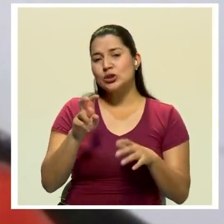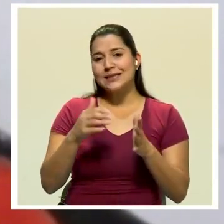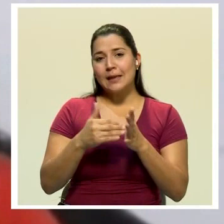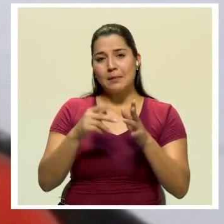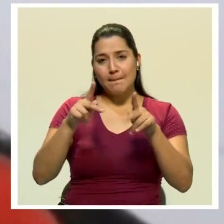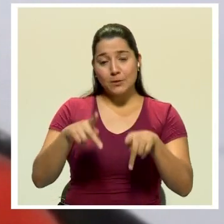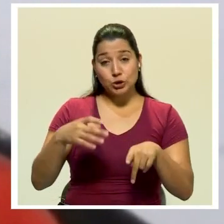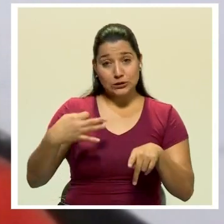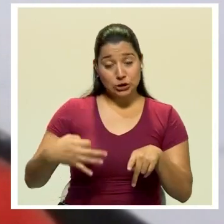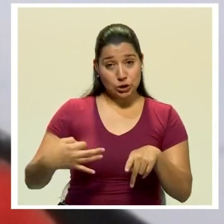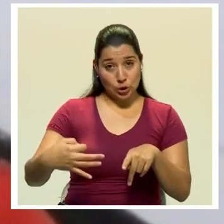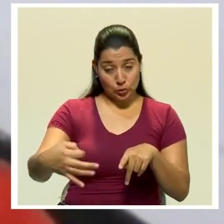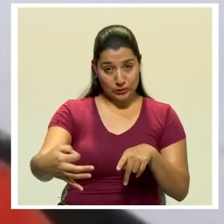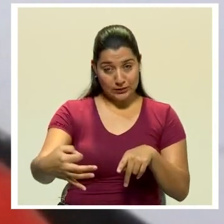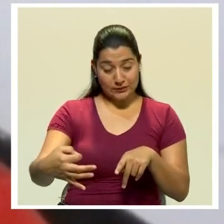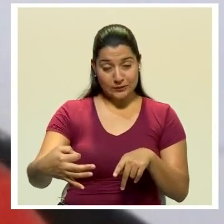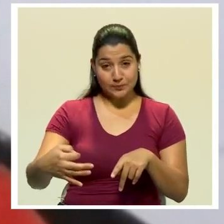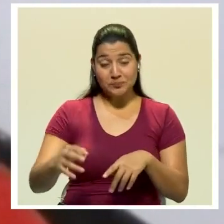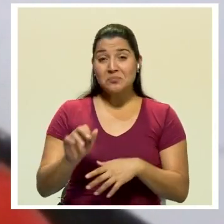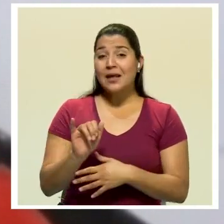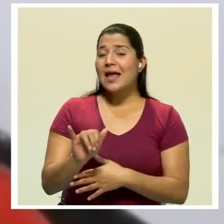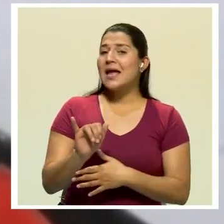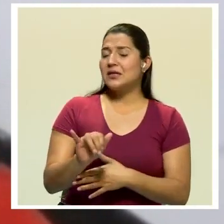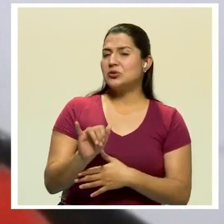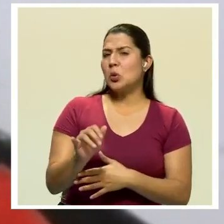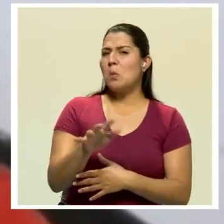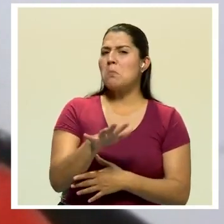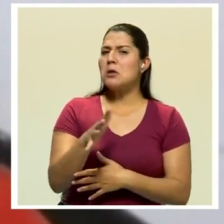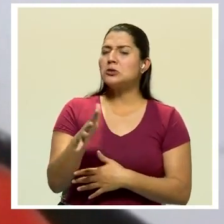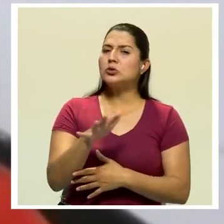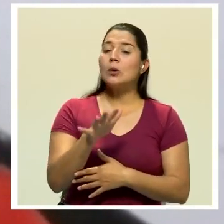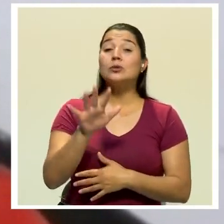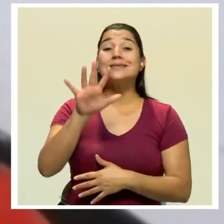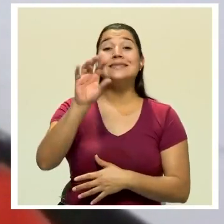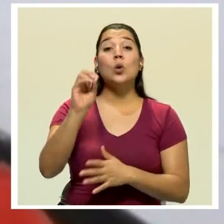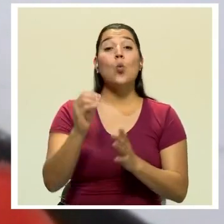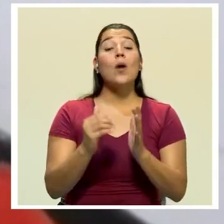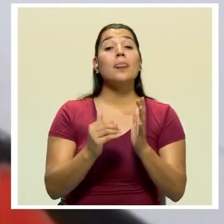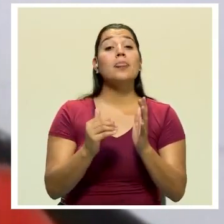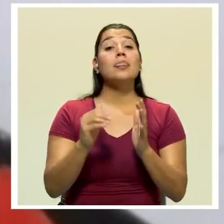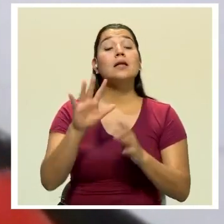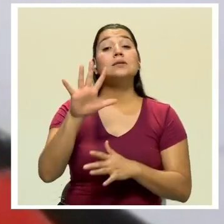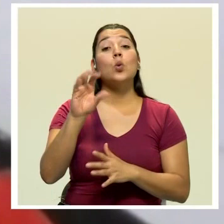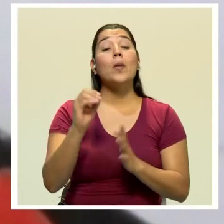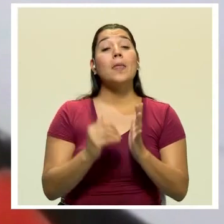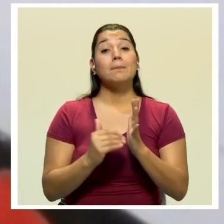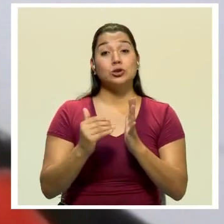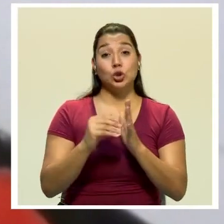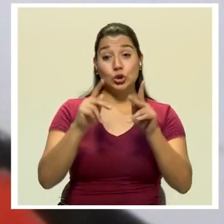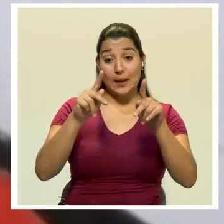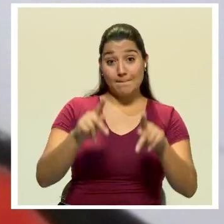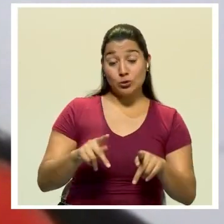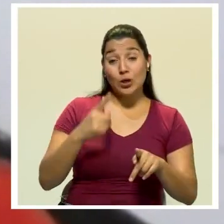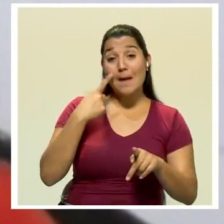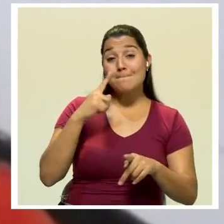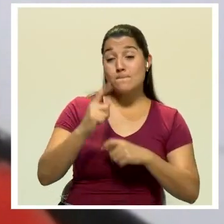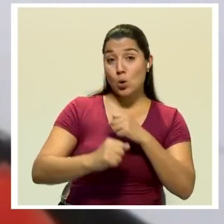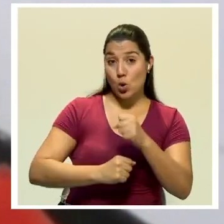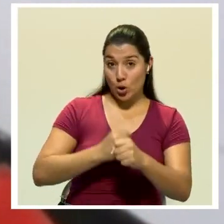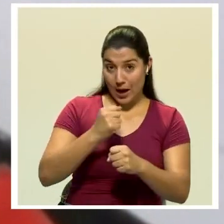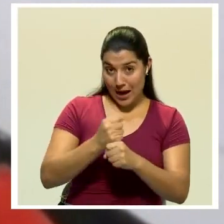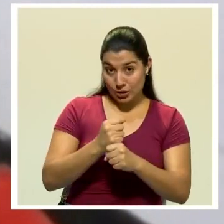pasajeros por día. Esto más o menos vienen siendo unos 50 millones de pasajeros o de viajes al año.